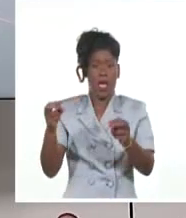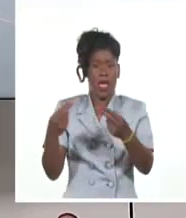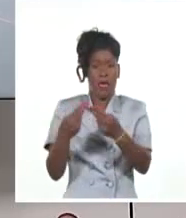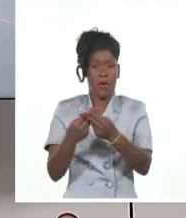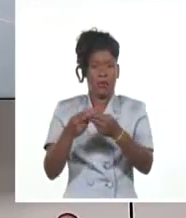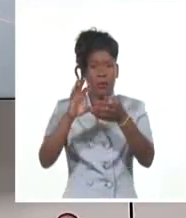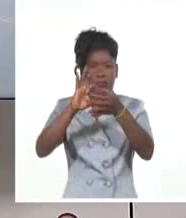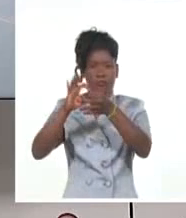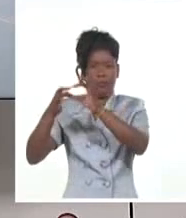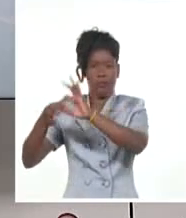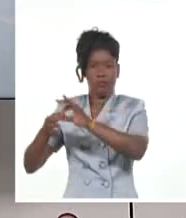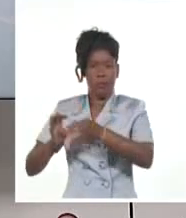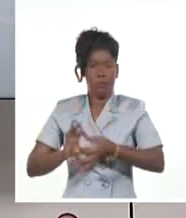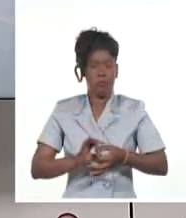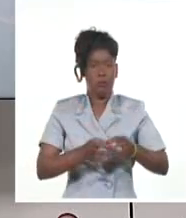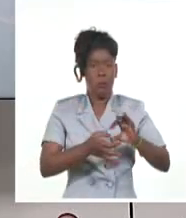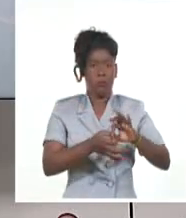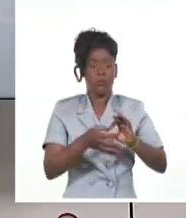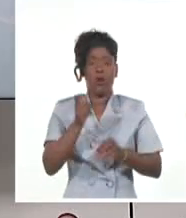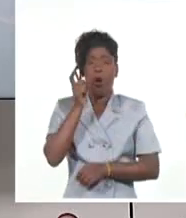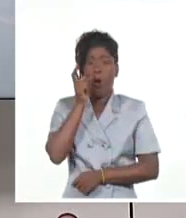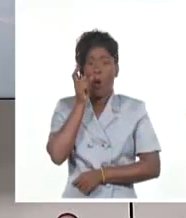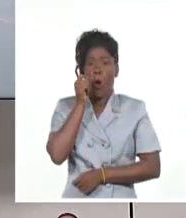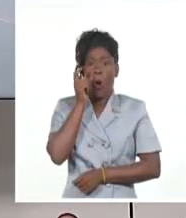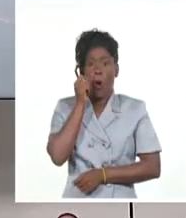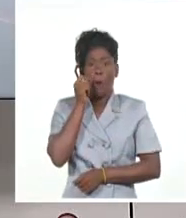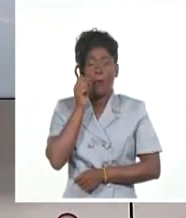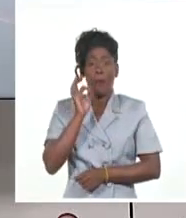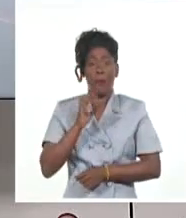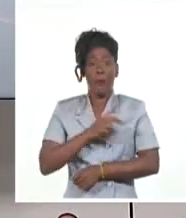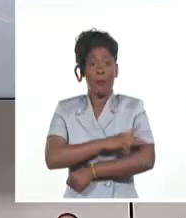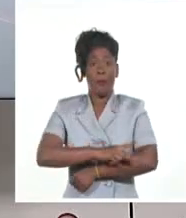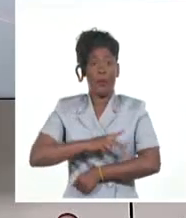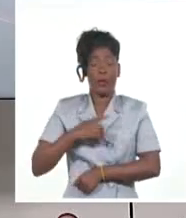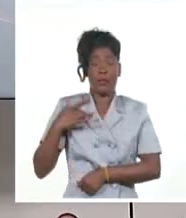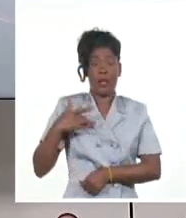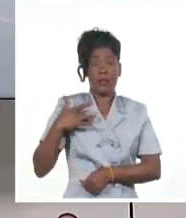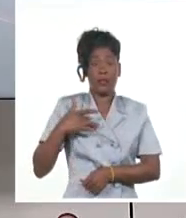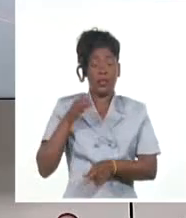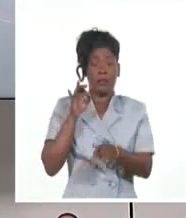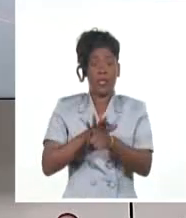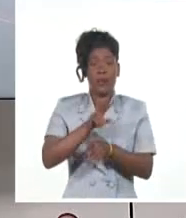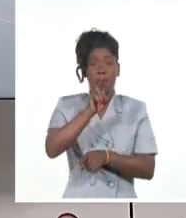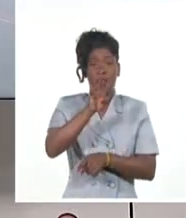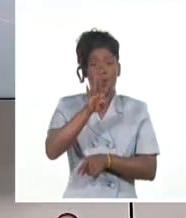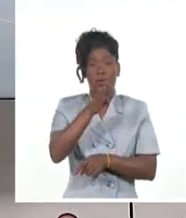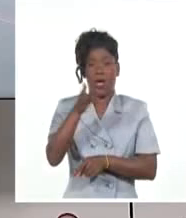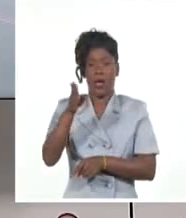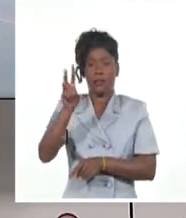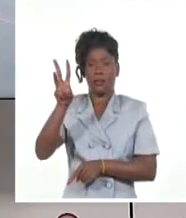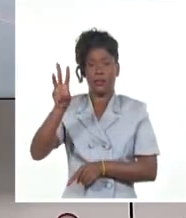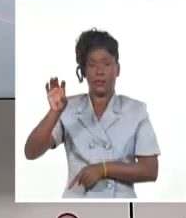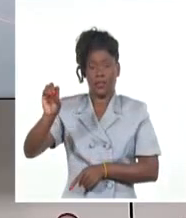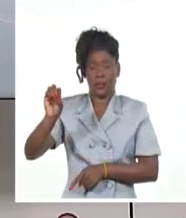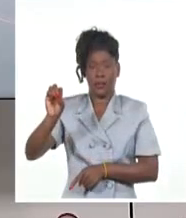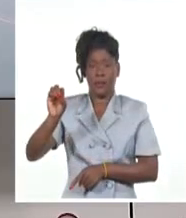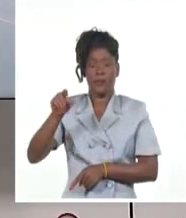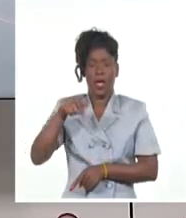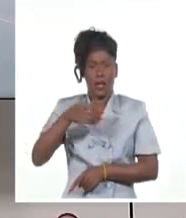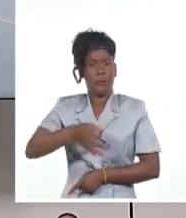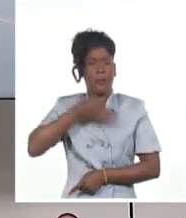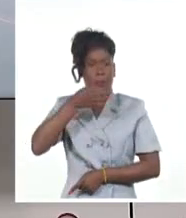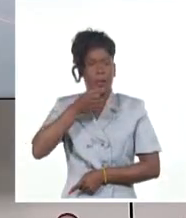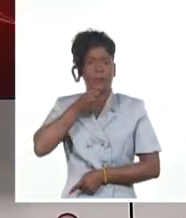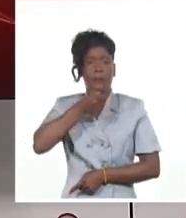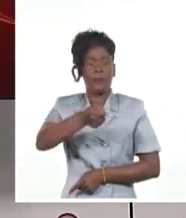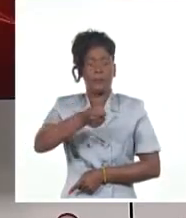de Softball para hombres, previsto para la ciudad de Argentina de Paraná del 24 al 30 del presente mes. El colega Guillermo Rodríguez Hidalgo